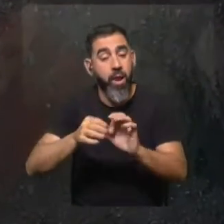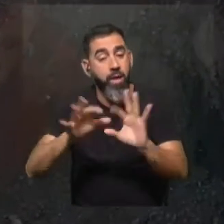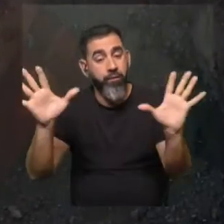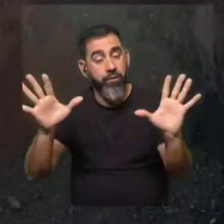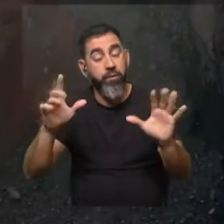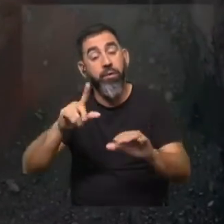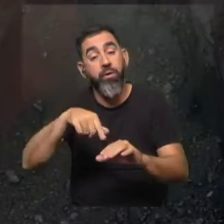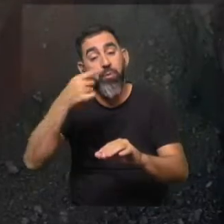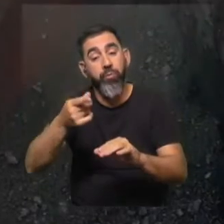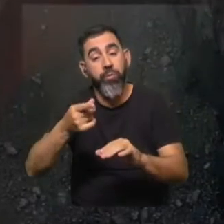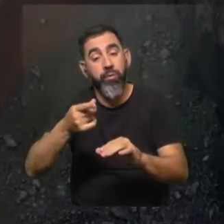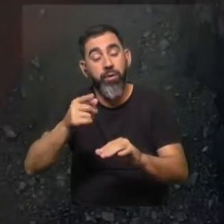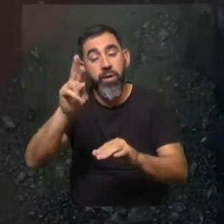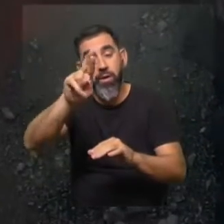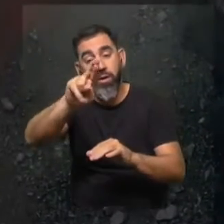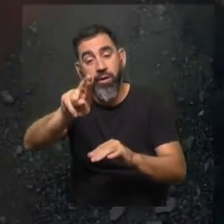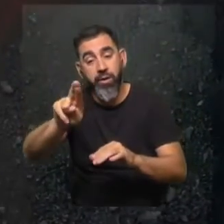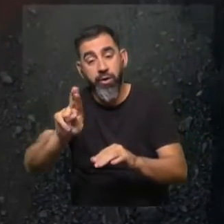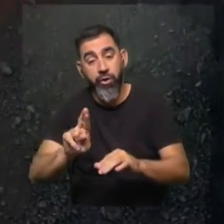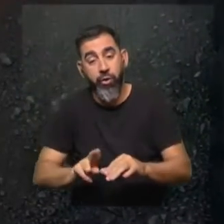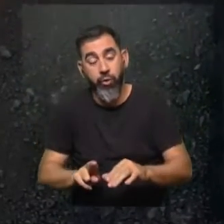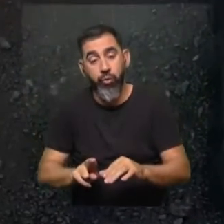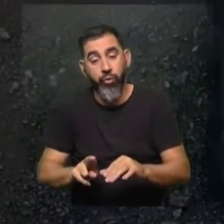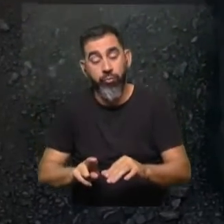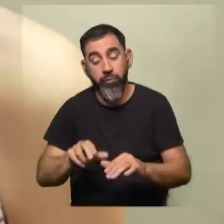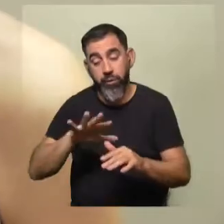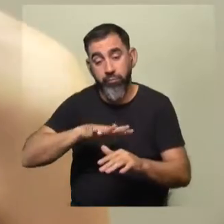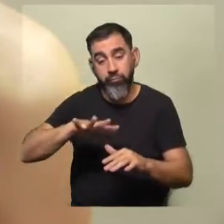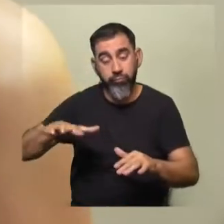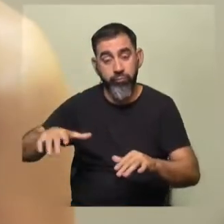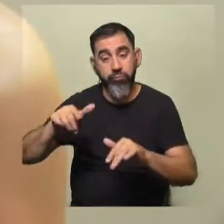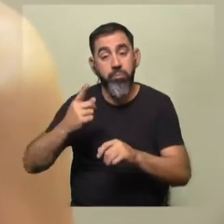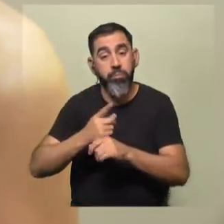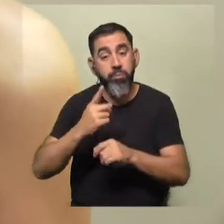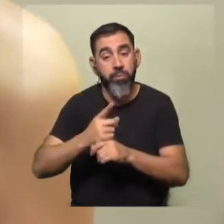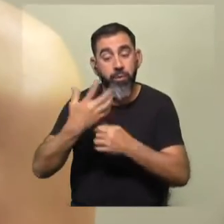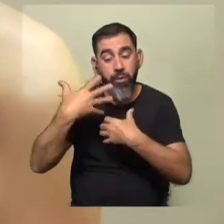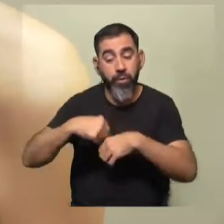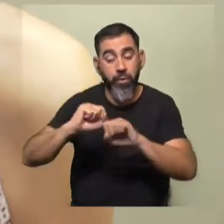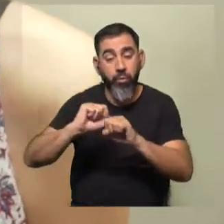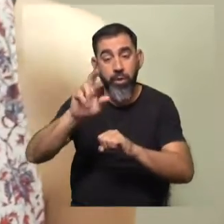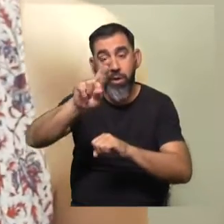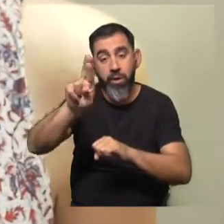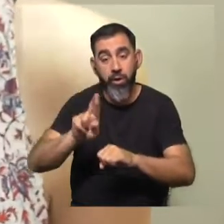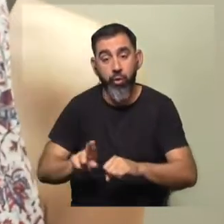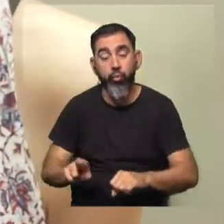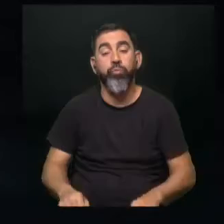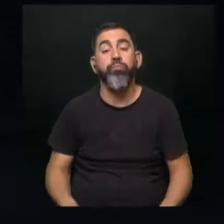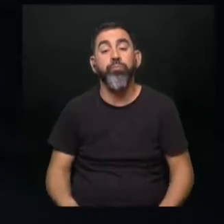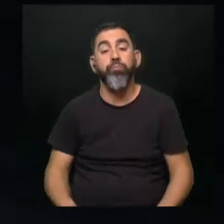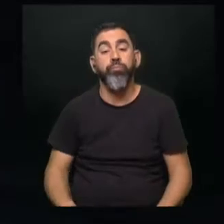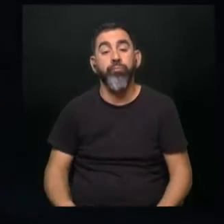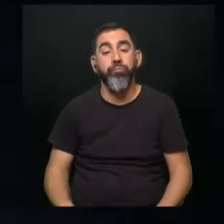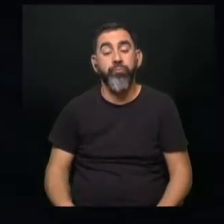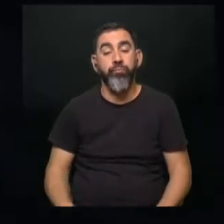pasa a los ríos, y donde se acumula también. Los primeros lugares donde se encontraron los diamantes fueron en ríos.